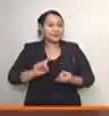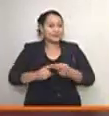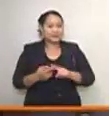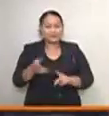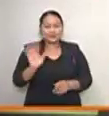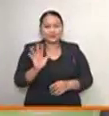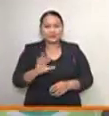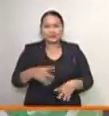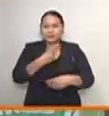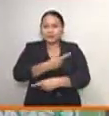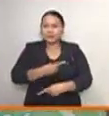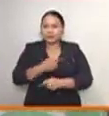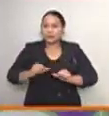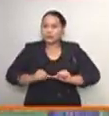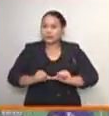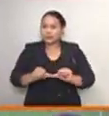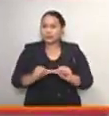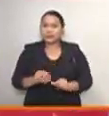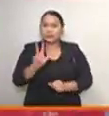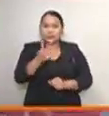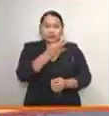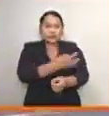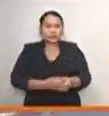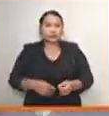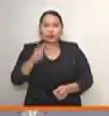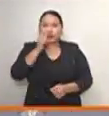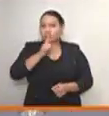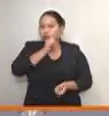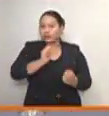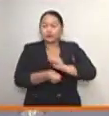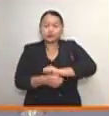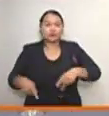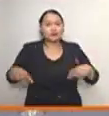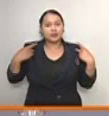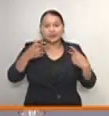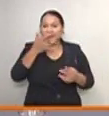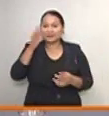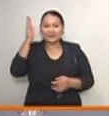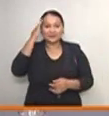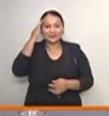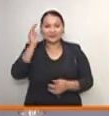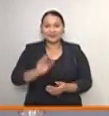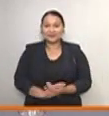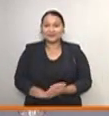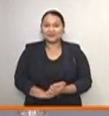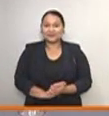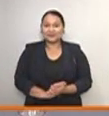despido, pero la diversión continúa a las 3 de la tarde. Loto te cambia la vida y tu suerte lo sabes.